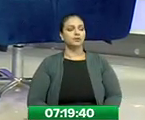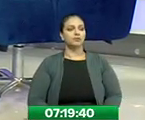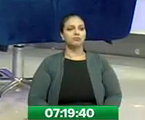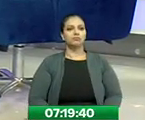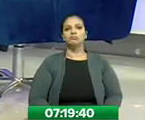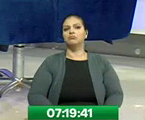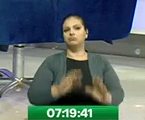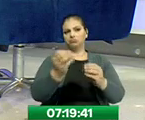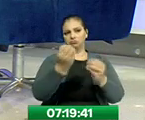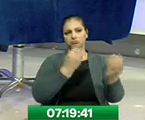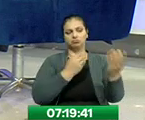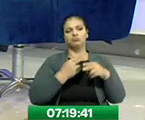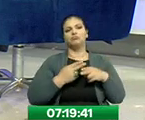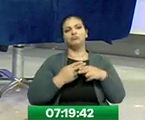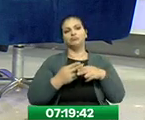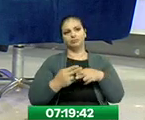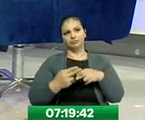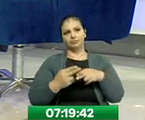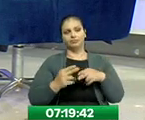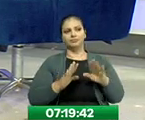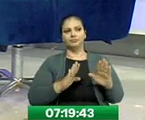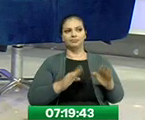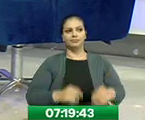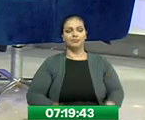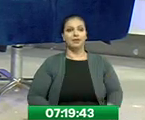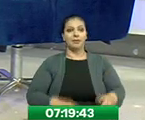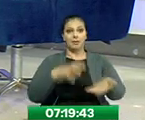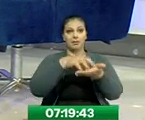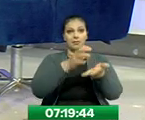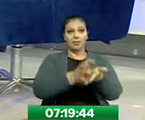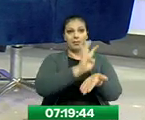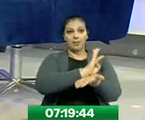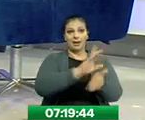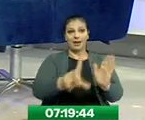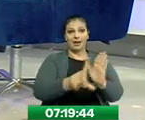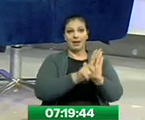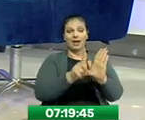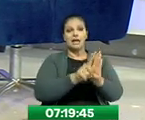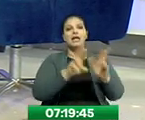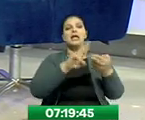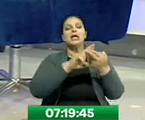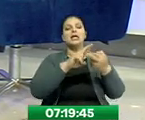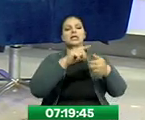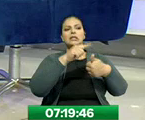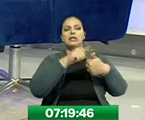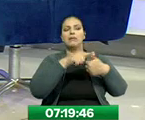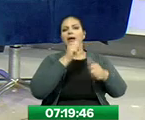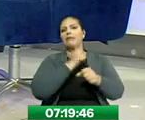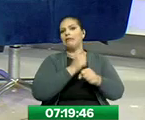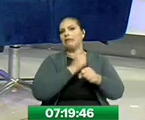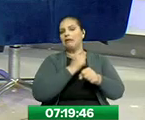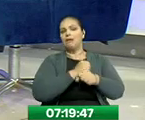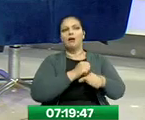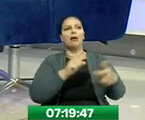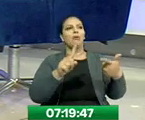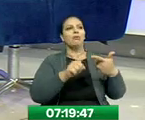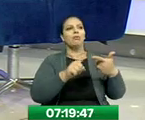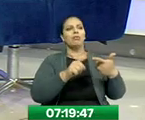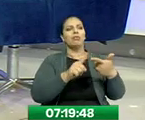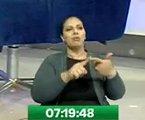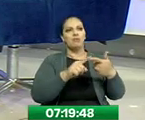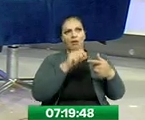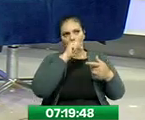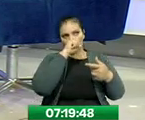tienen que ser presentadas en esta semana o la próxima. Entonces ahí descubriremos